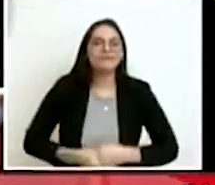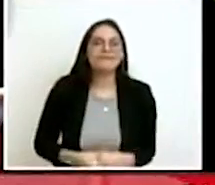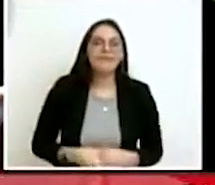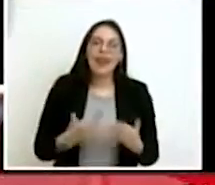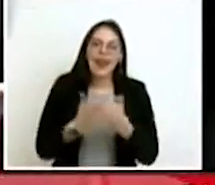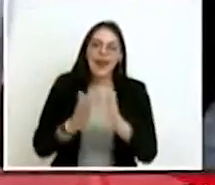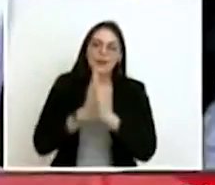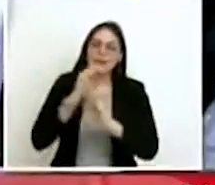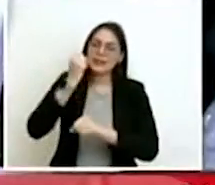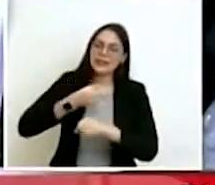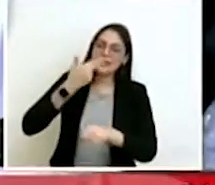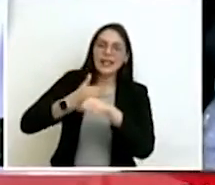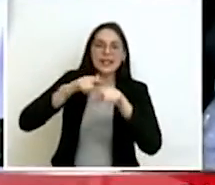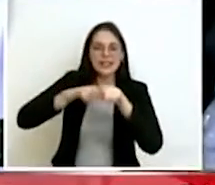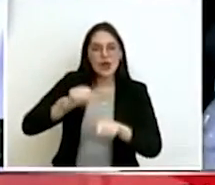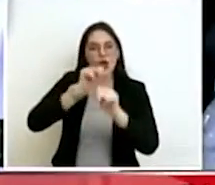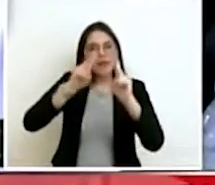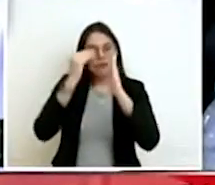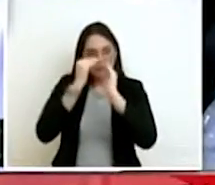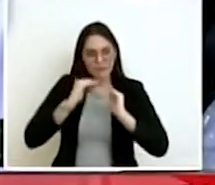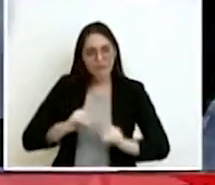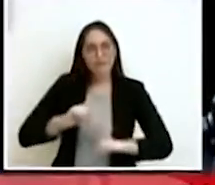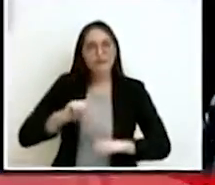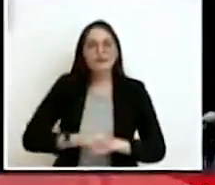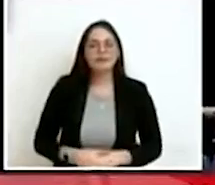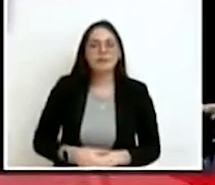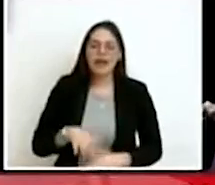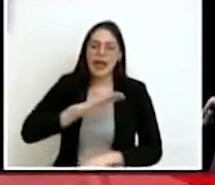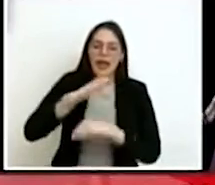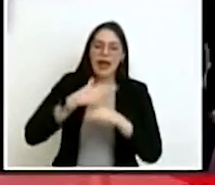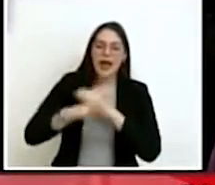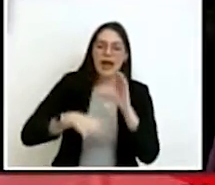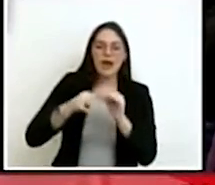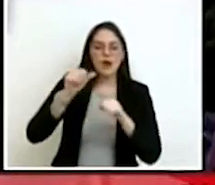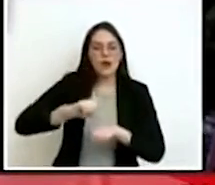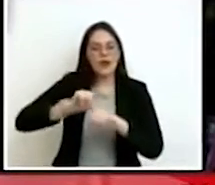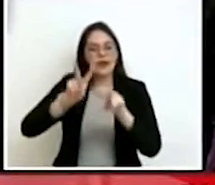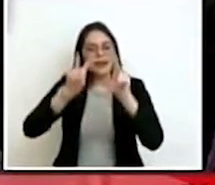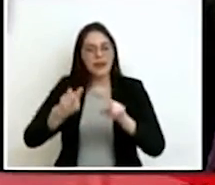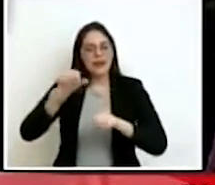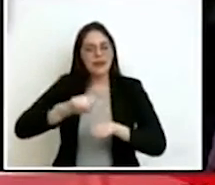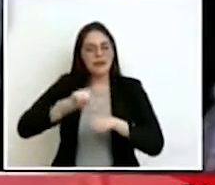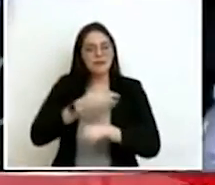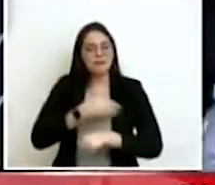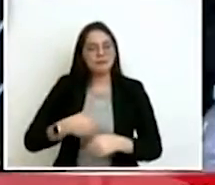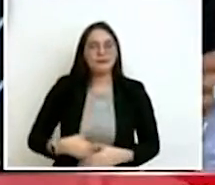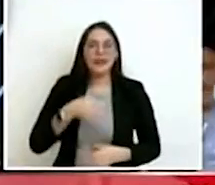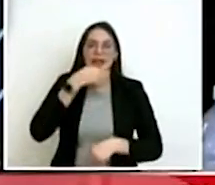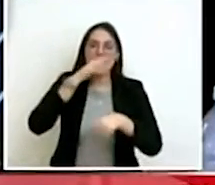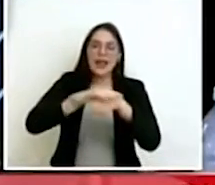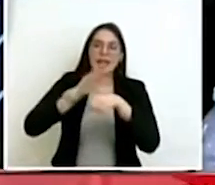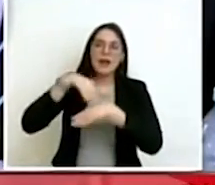Continúe la Secretaría con los asuntos de la agenda. Se han agotado los asuntos de la agenda, presidente. Se cita a